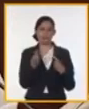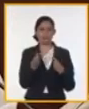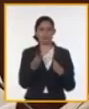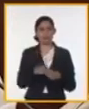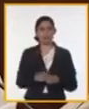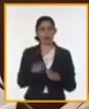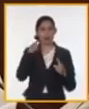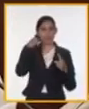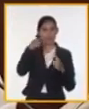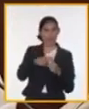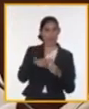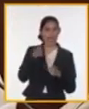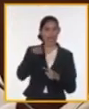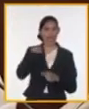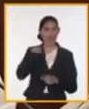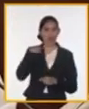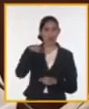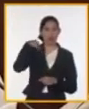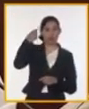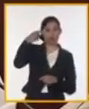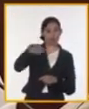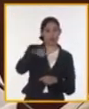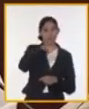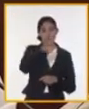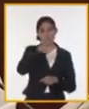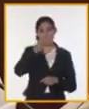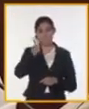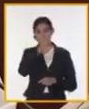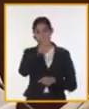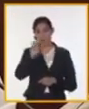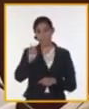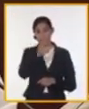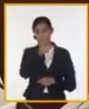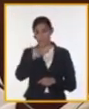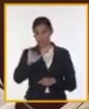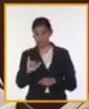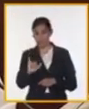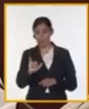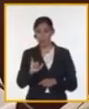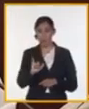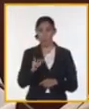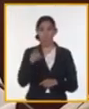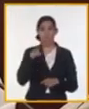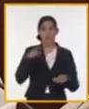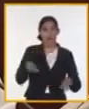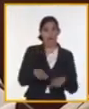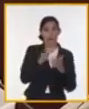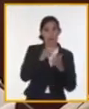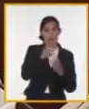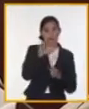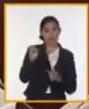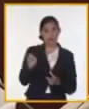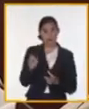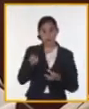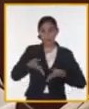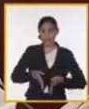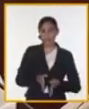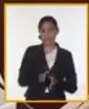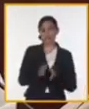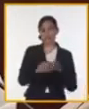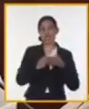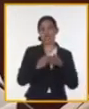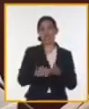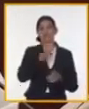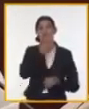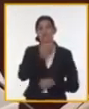el 2026 estamos conmemorando el centenario del comandante jefe, del natalicio del comandante jefe.